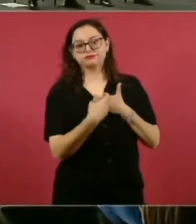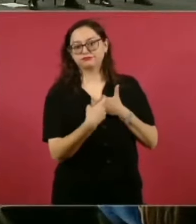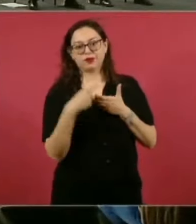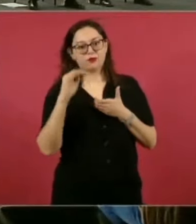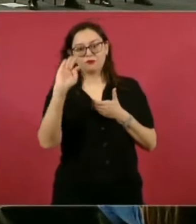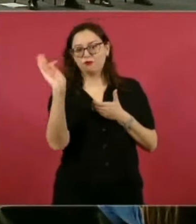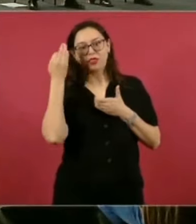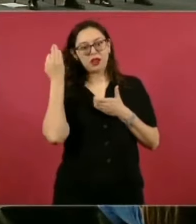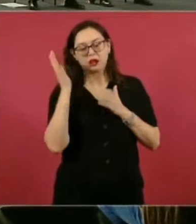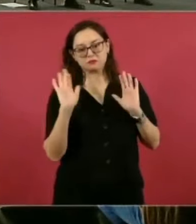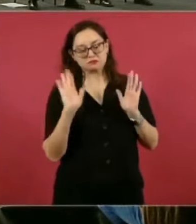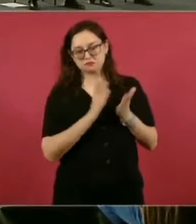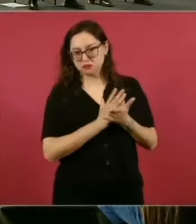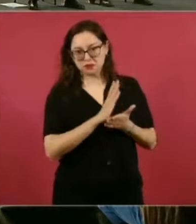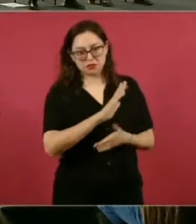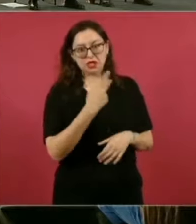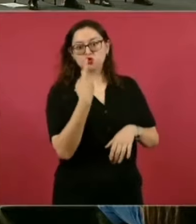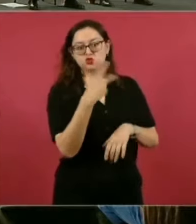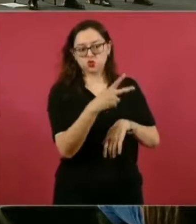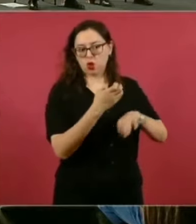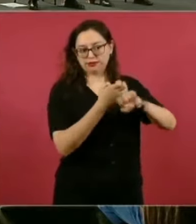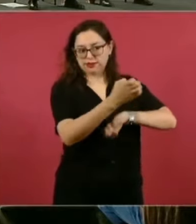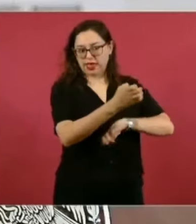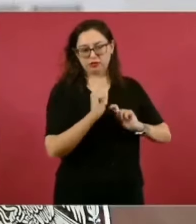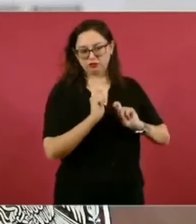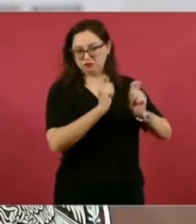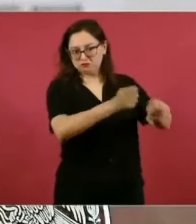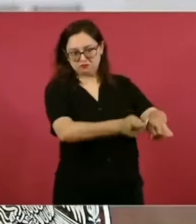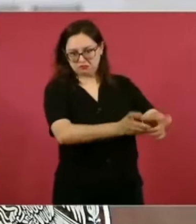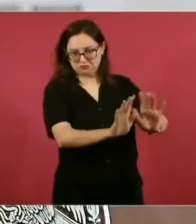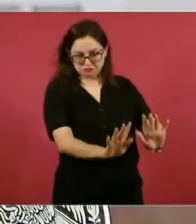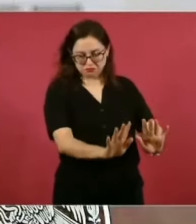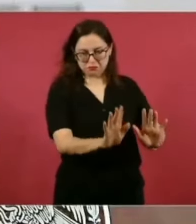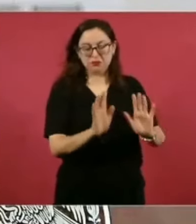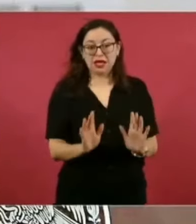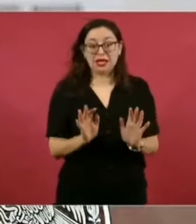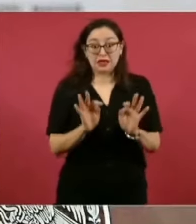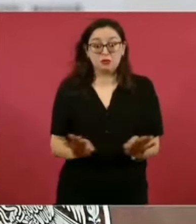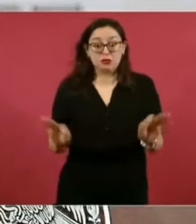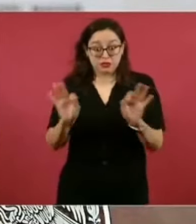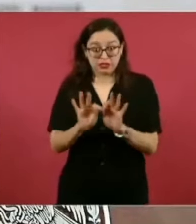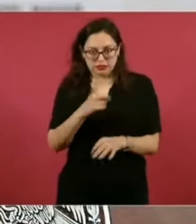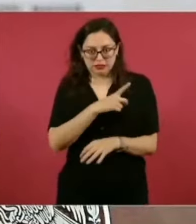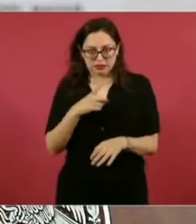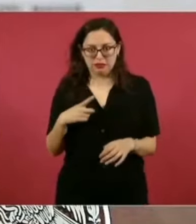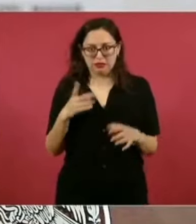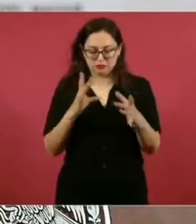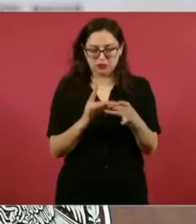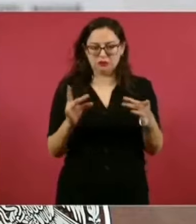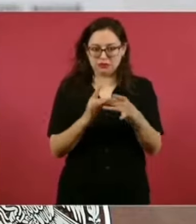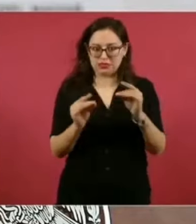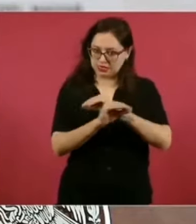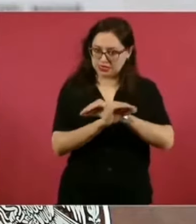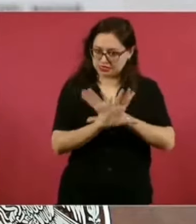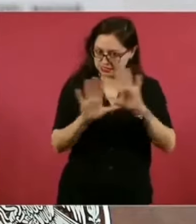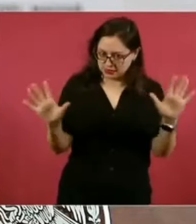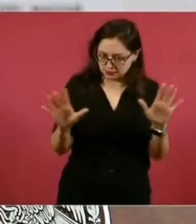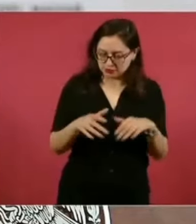de los gobiernos de los estados. ¿Por qué es esto importante? Porque necesitamos regresar a la población, a